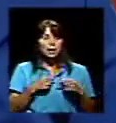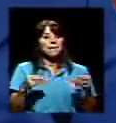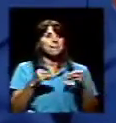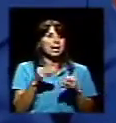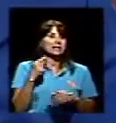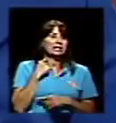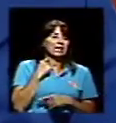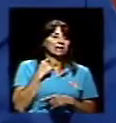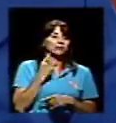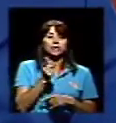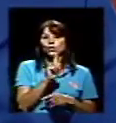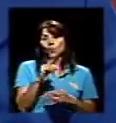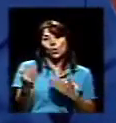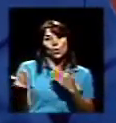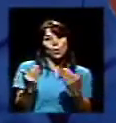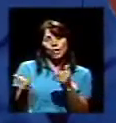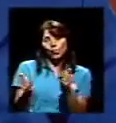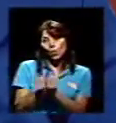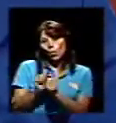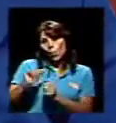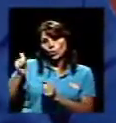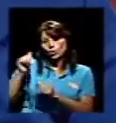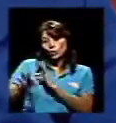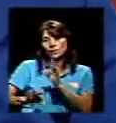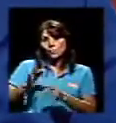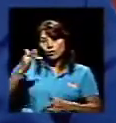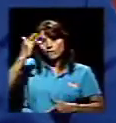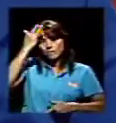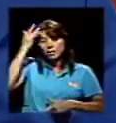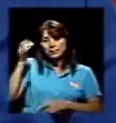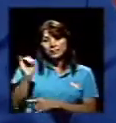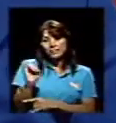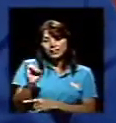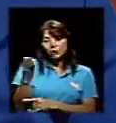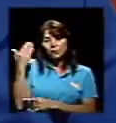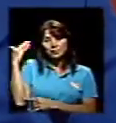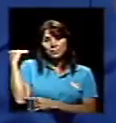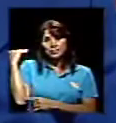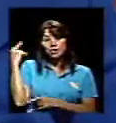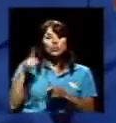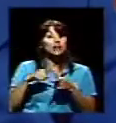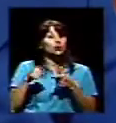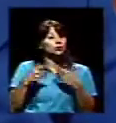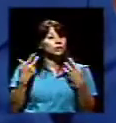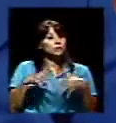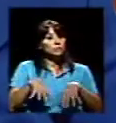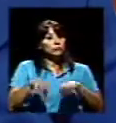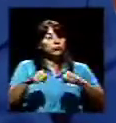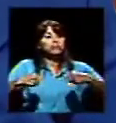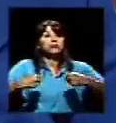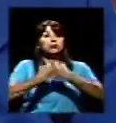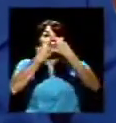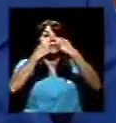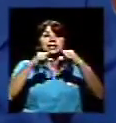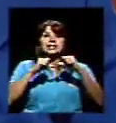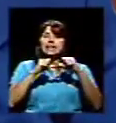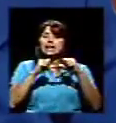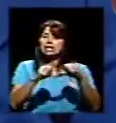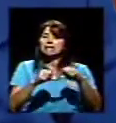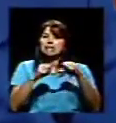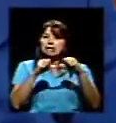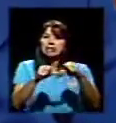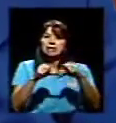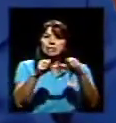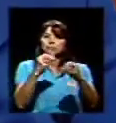infecciosas que se dieron en el pasado. Entonces, es un gran reto seguir sosteniendo a la seguridad social, ¿verdad?, por muchos años